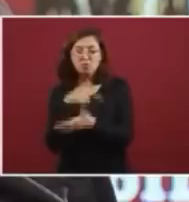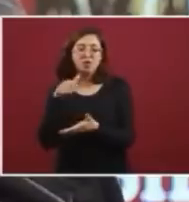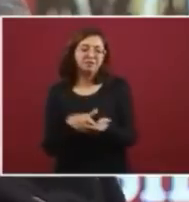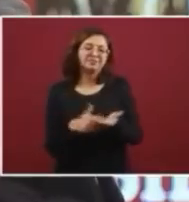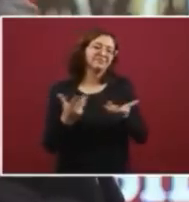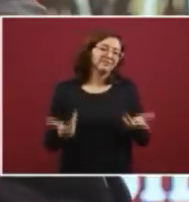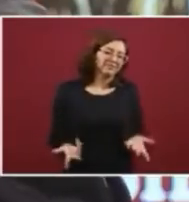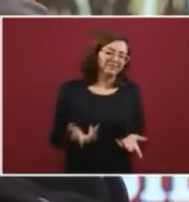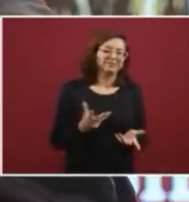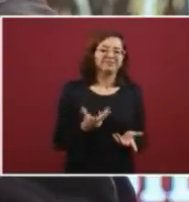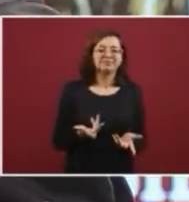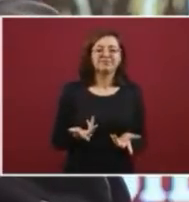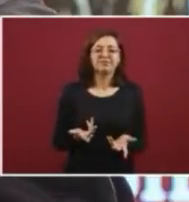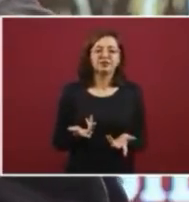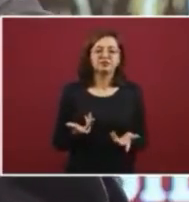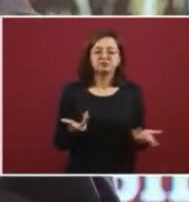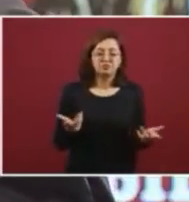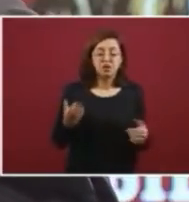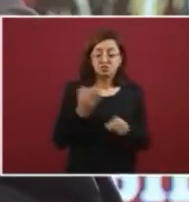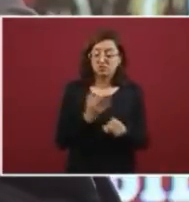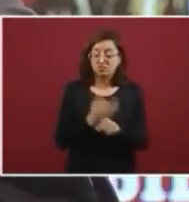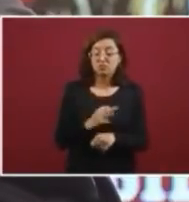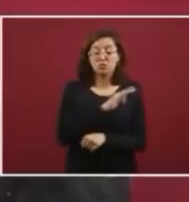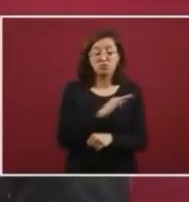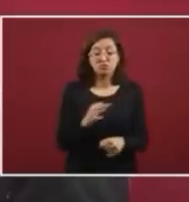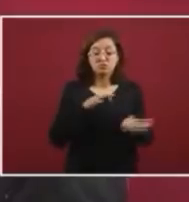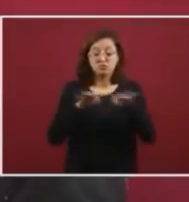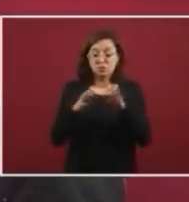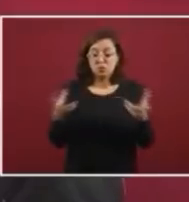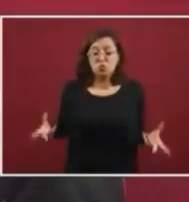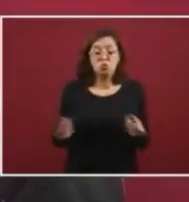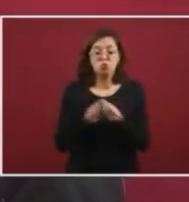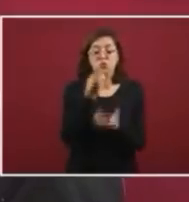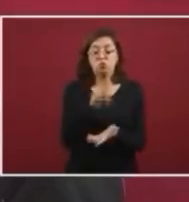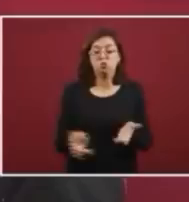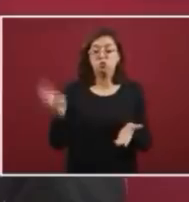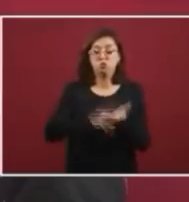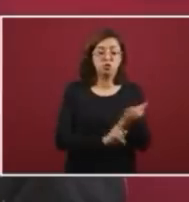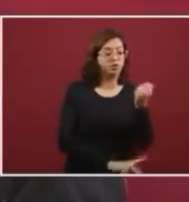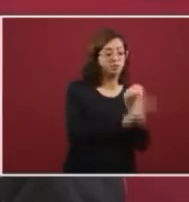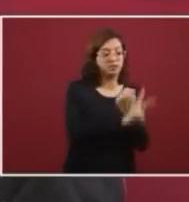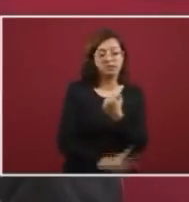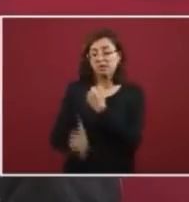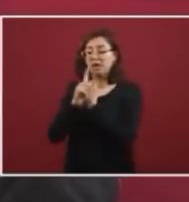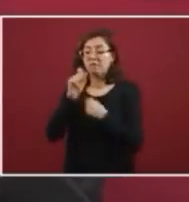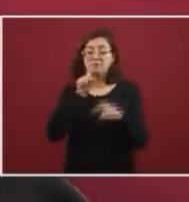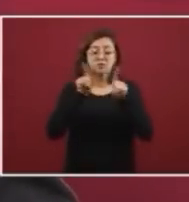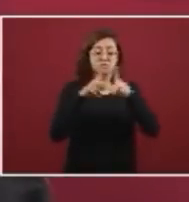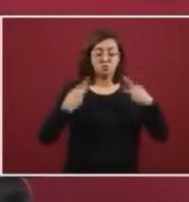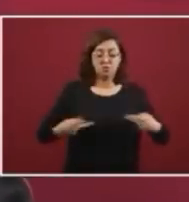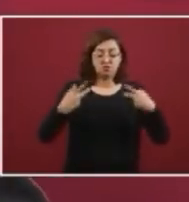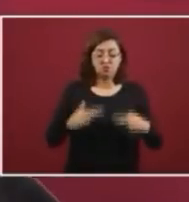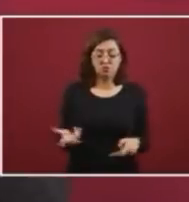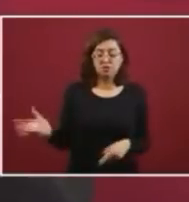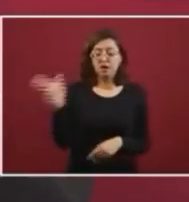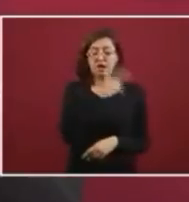vienen. Es una comunidad binacional. Como ustedes vieron, por ejemplo, la atención médica a varios de los heridos, de las víctimas, se dio en